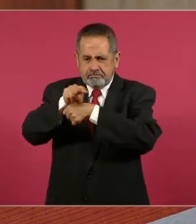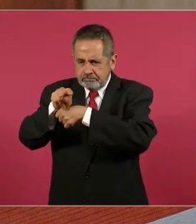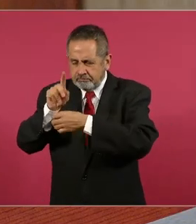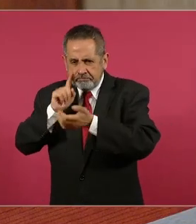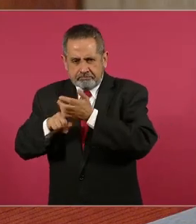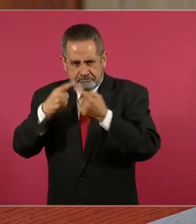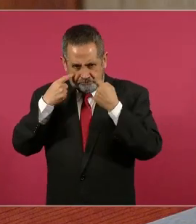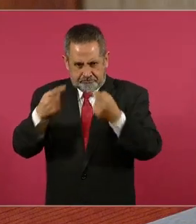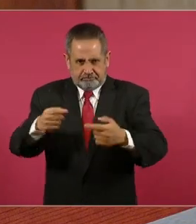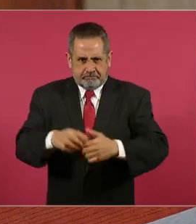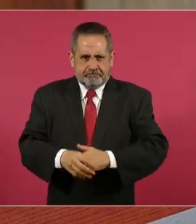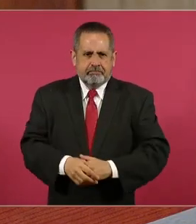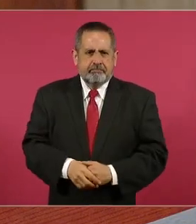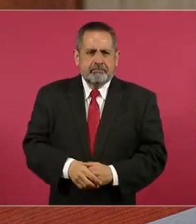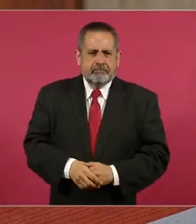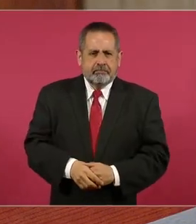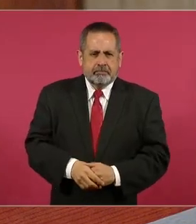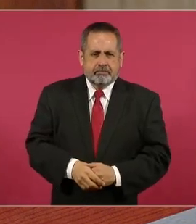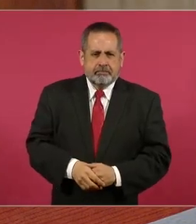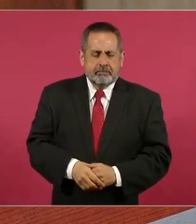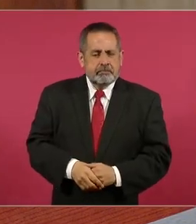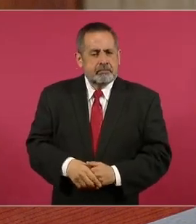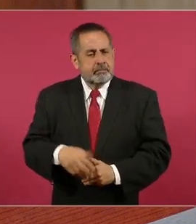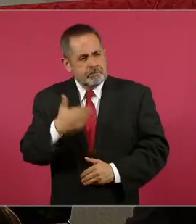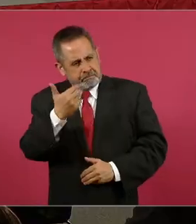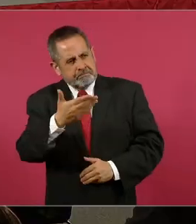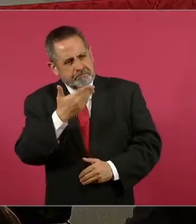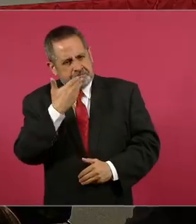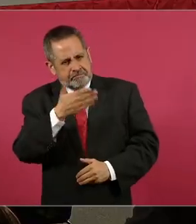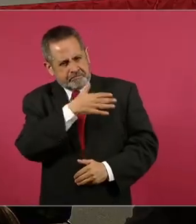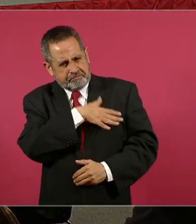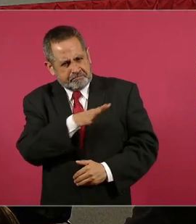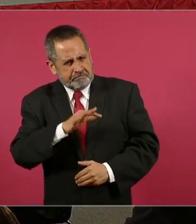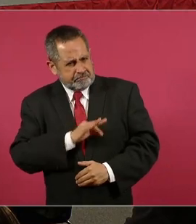momento. Muy bien, general, felicidades.